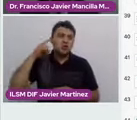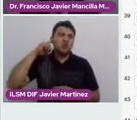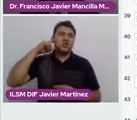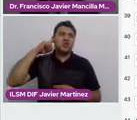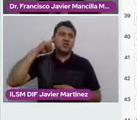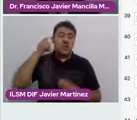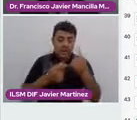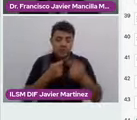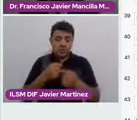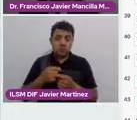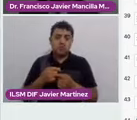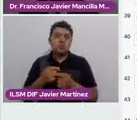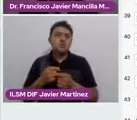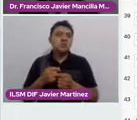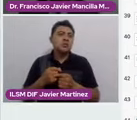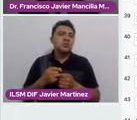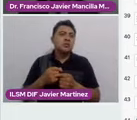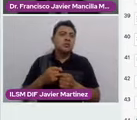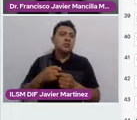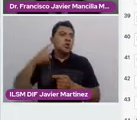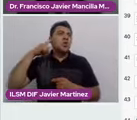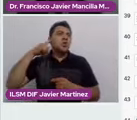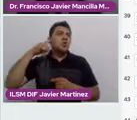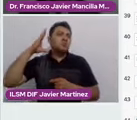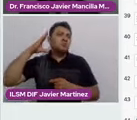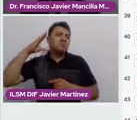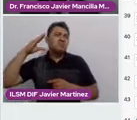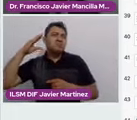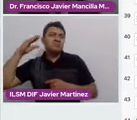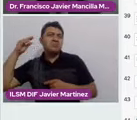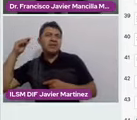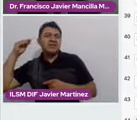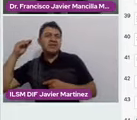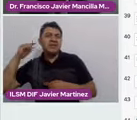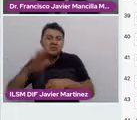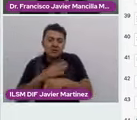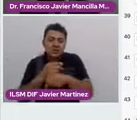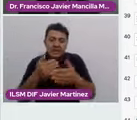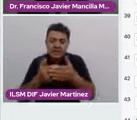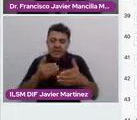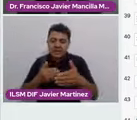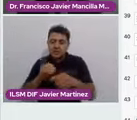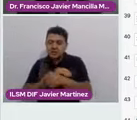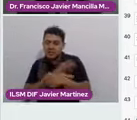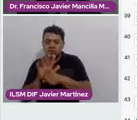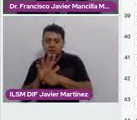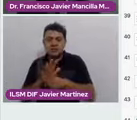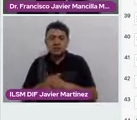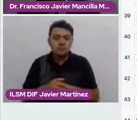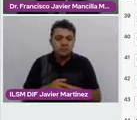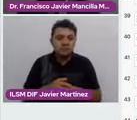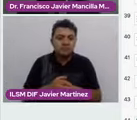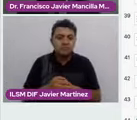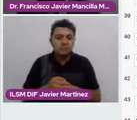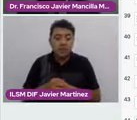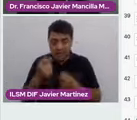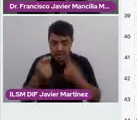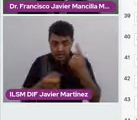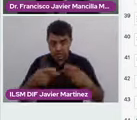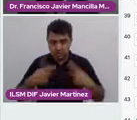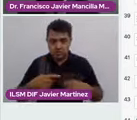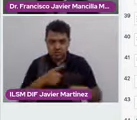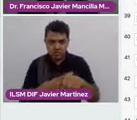auditiva por infección por COVID, ¿sí? E inclusive pacientes que les aplicaban la